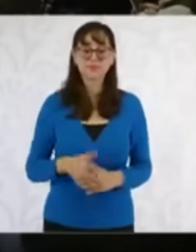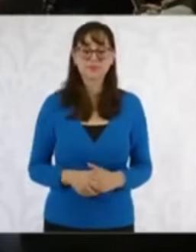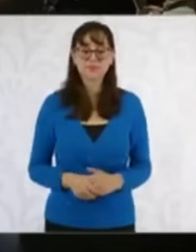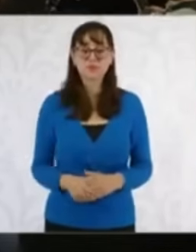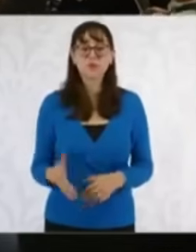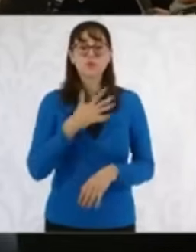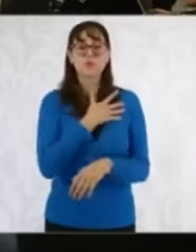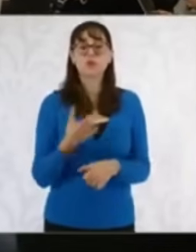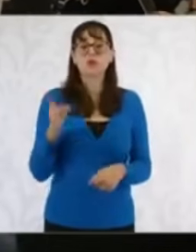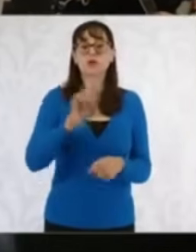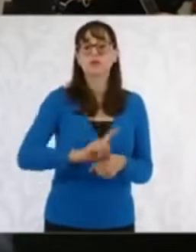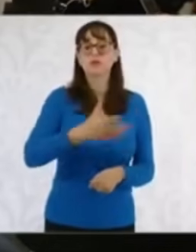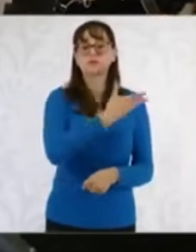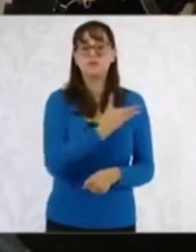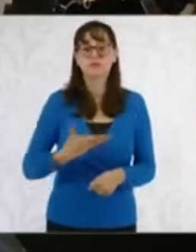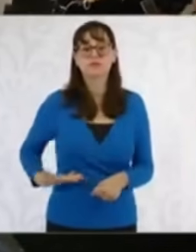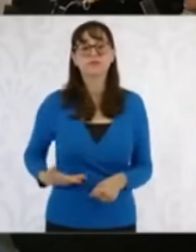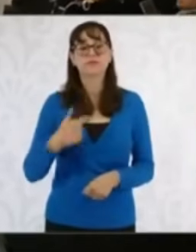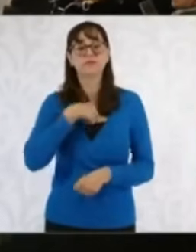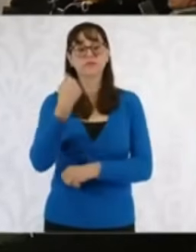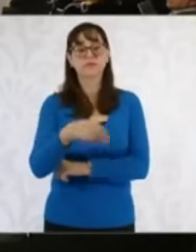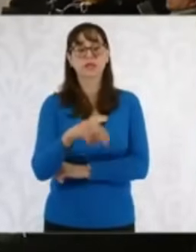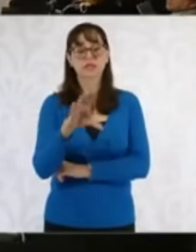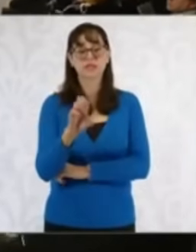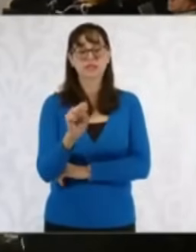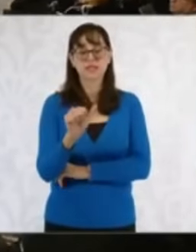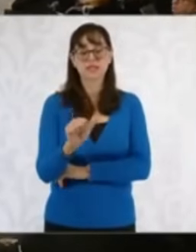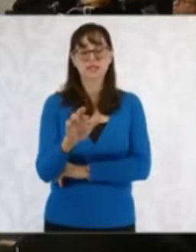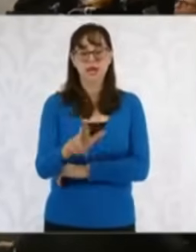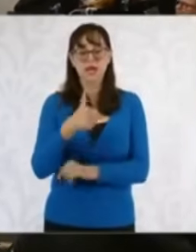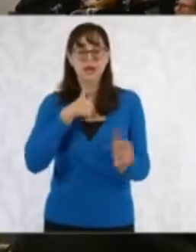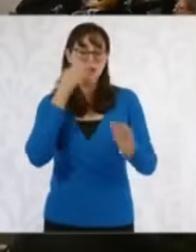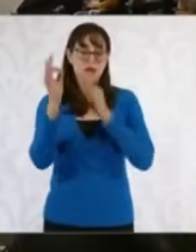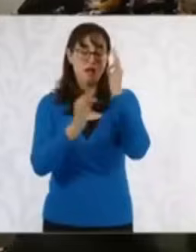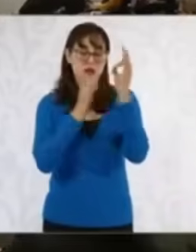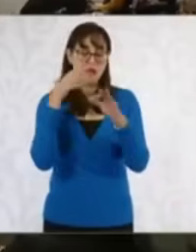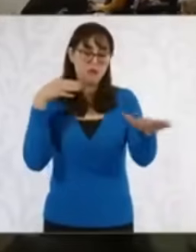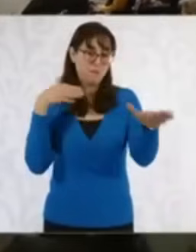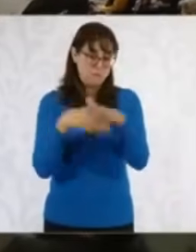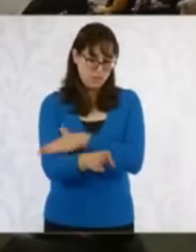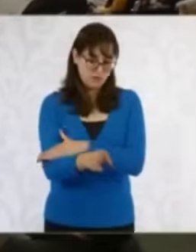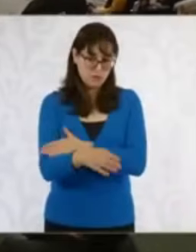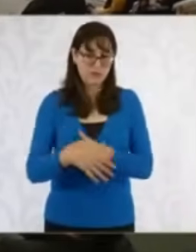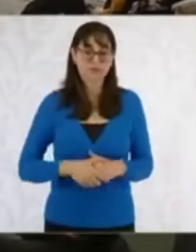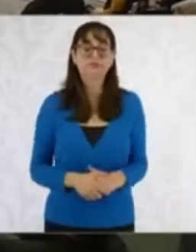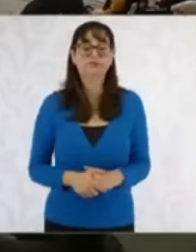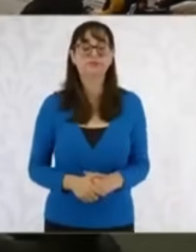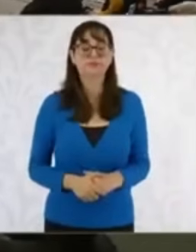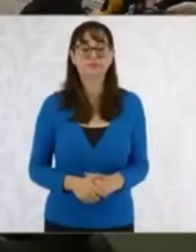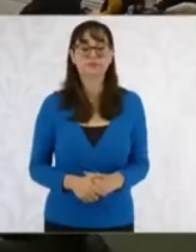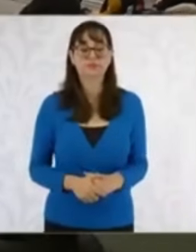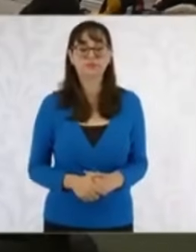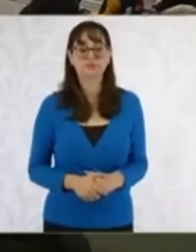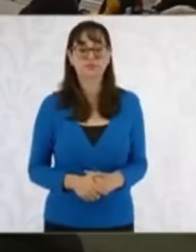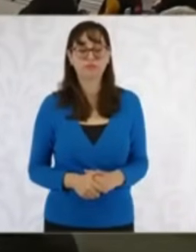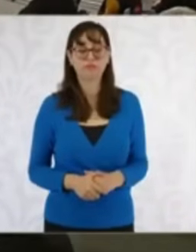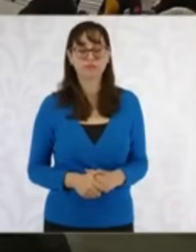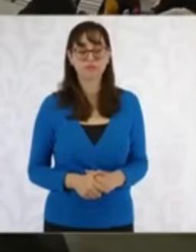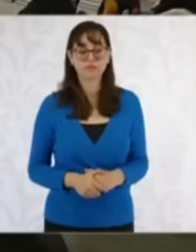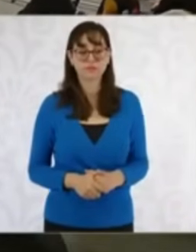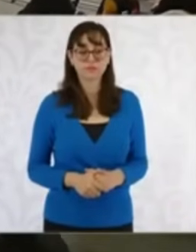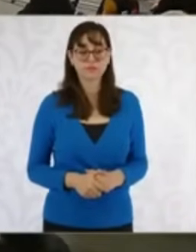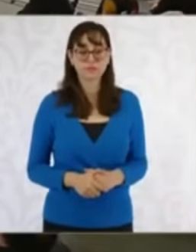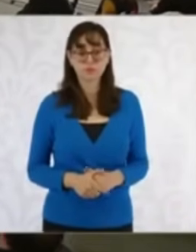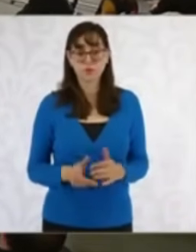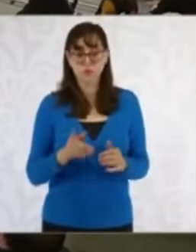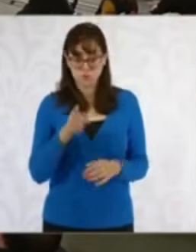Buen día, presidenta. César García, de Publimetro. Preguntarle si ya sabe, bueno, si ya acabó la mudanza,